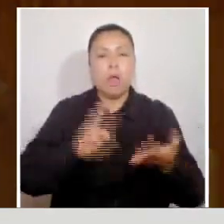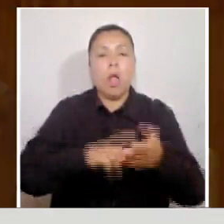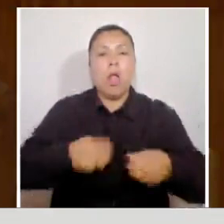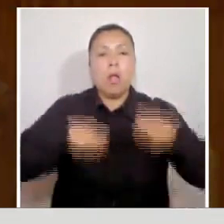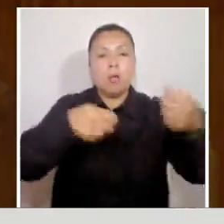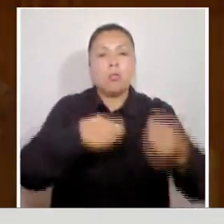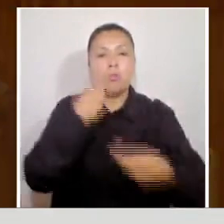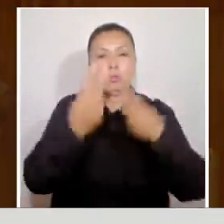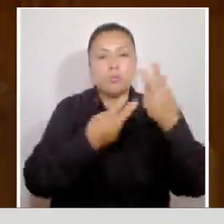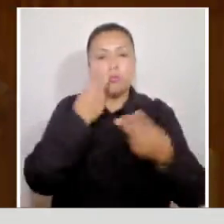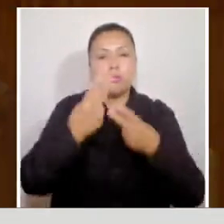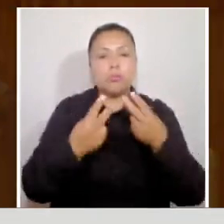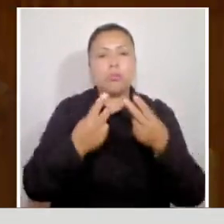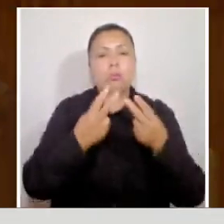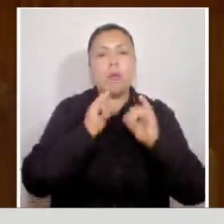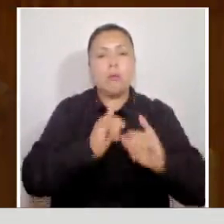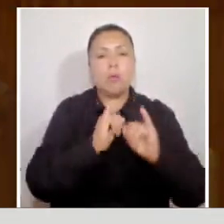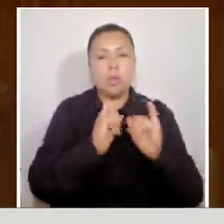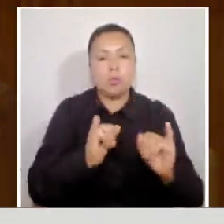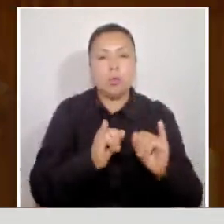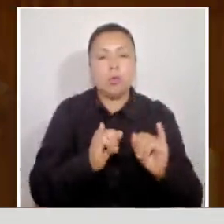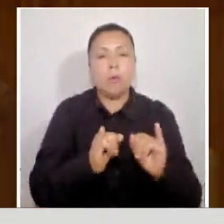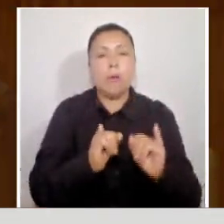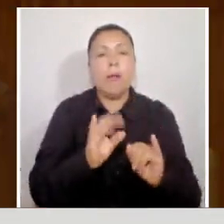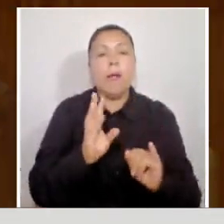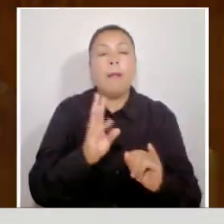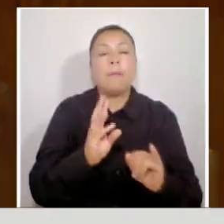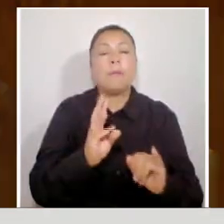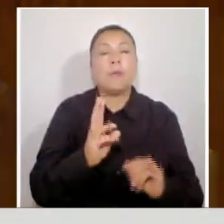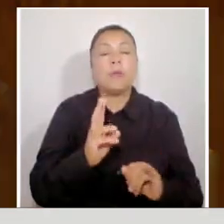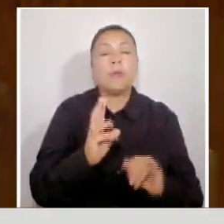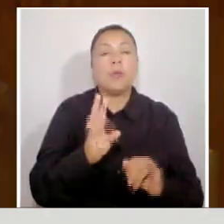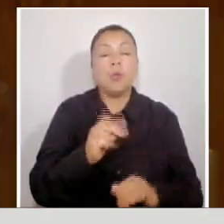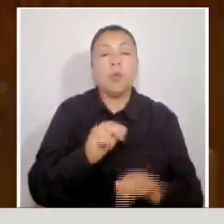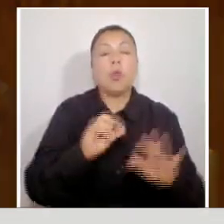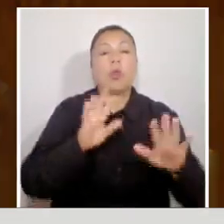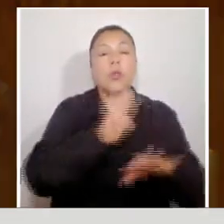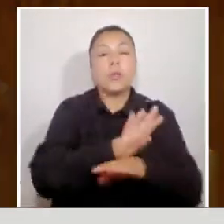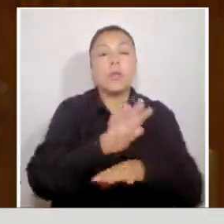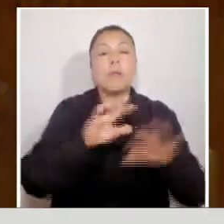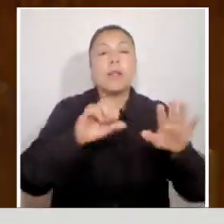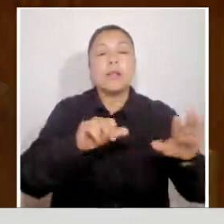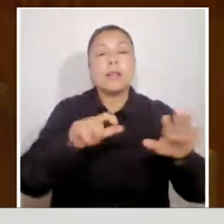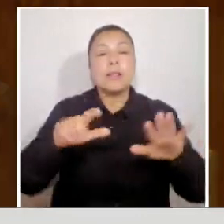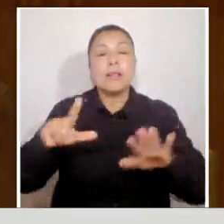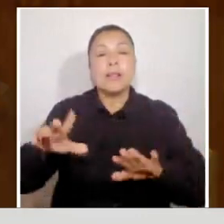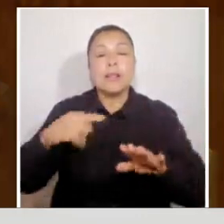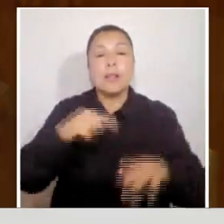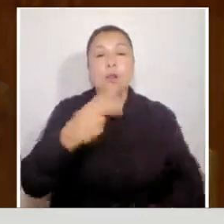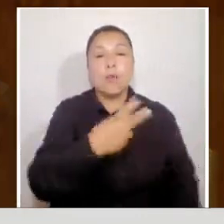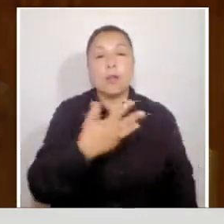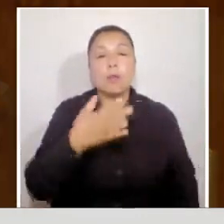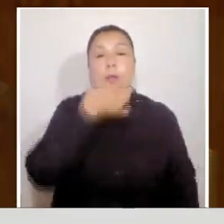los siguientes antecedentes en el boletín 15767 -29 se señala que la ley